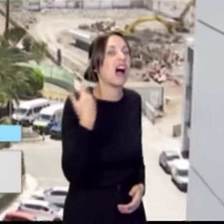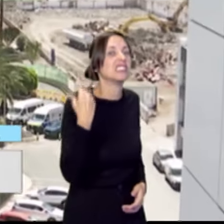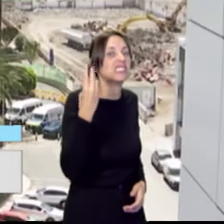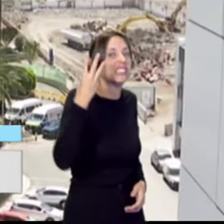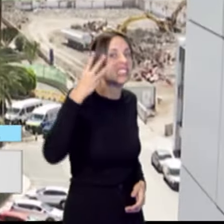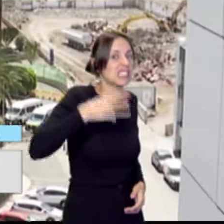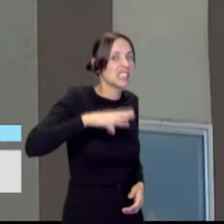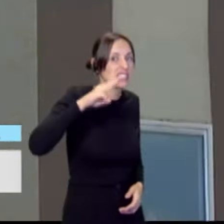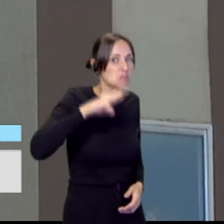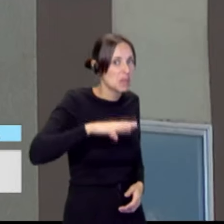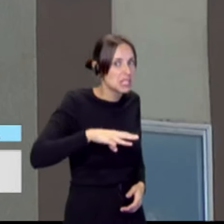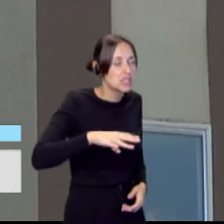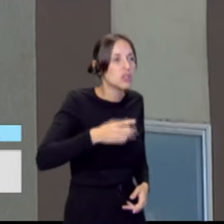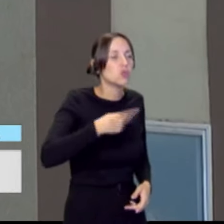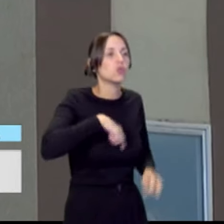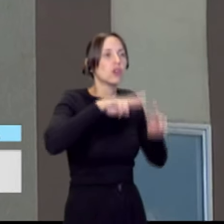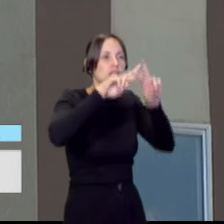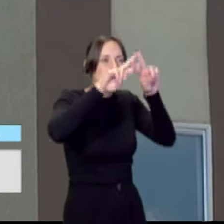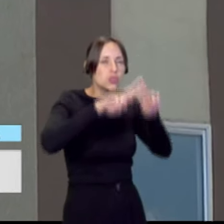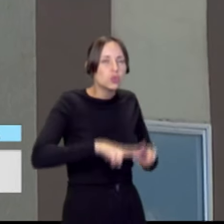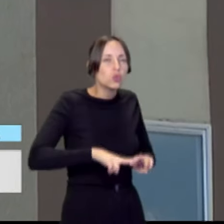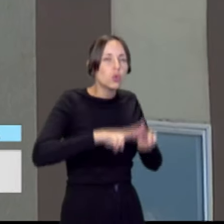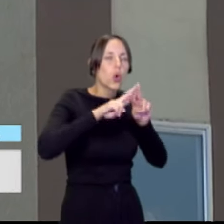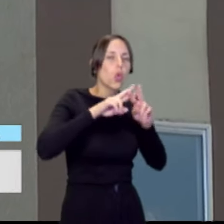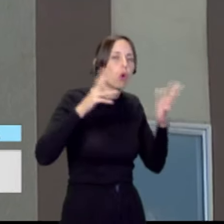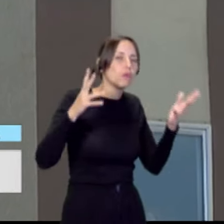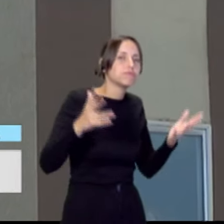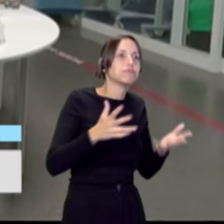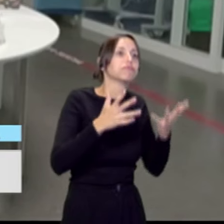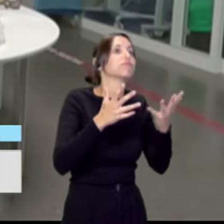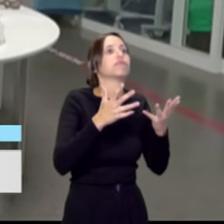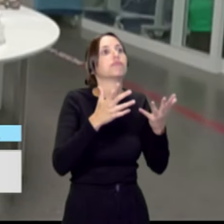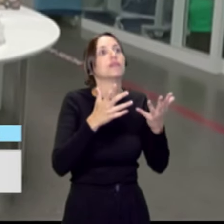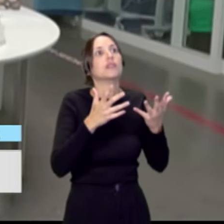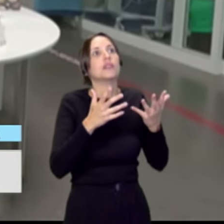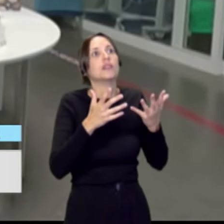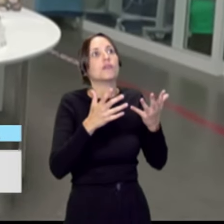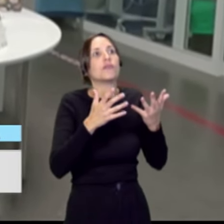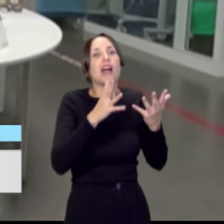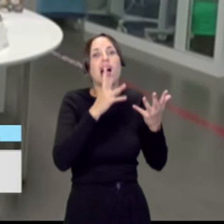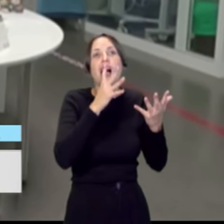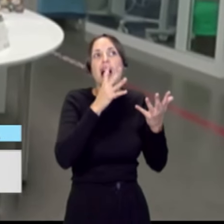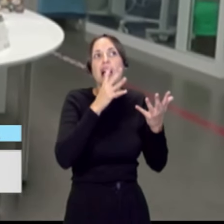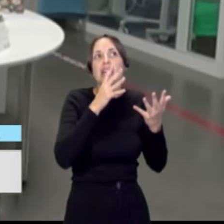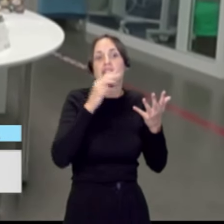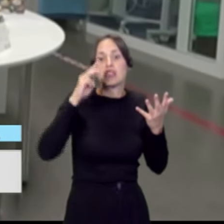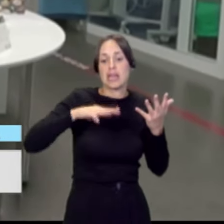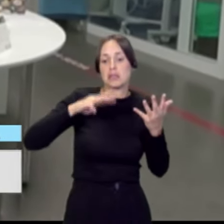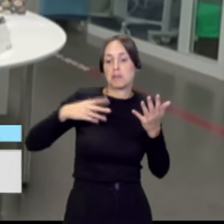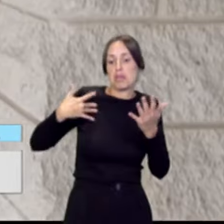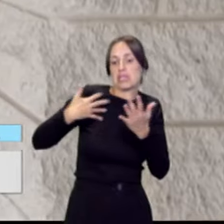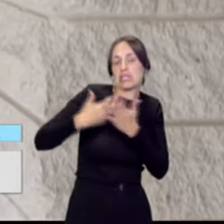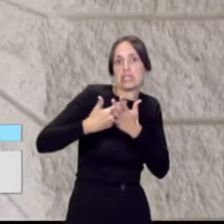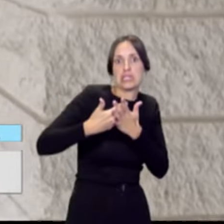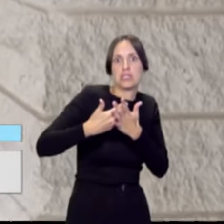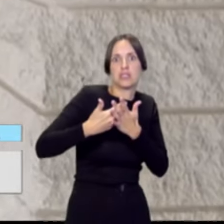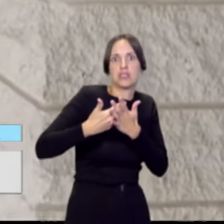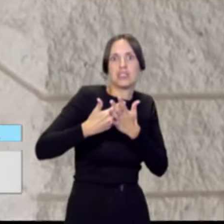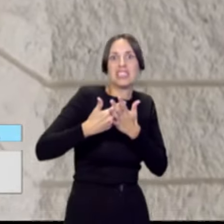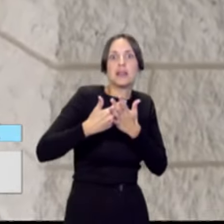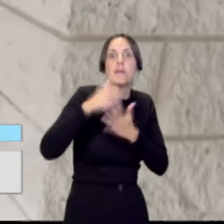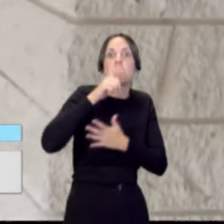nosotros hicimos un estudio por encima y estamos en 3, 4 meses, pues ha subido en 100